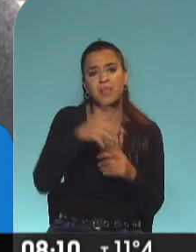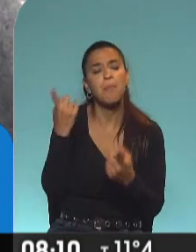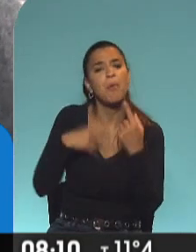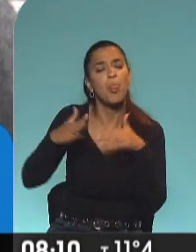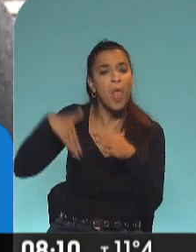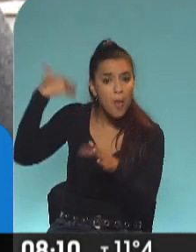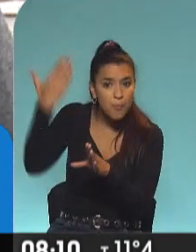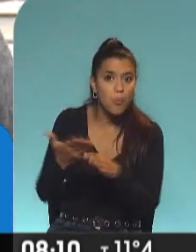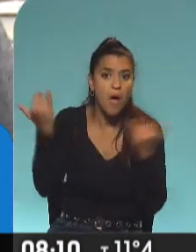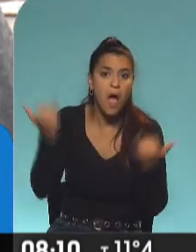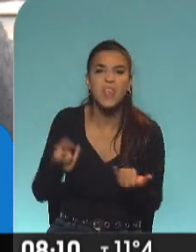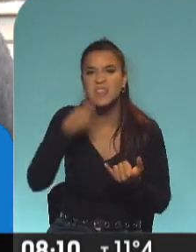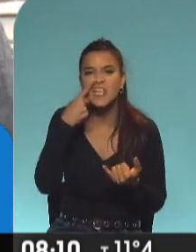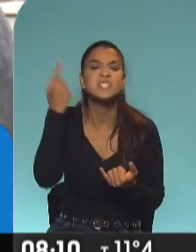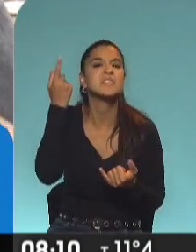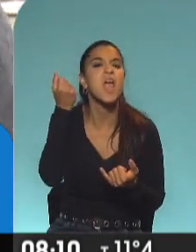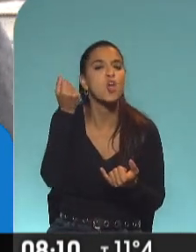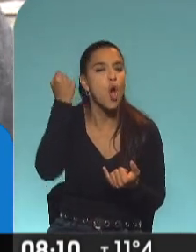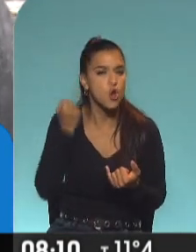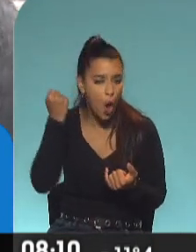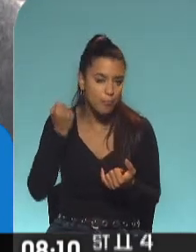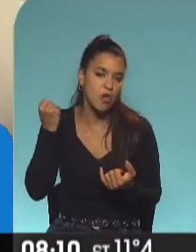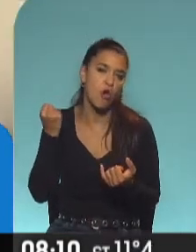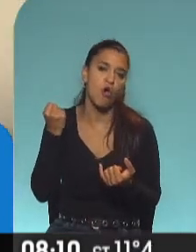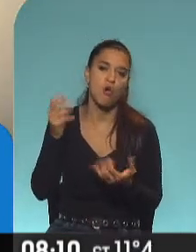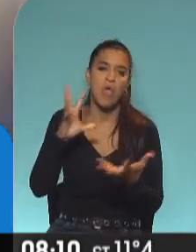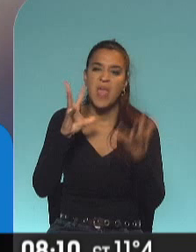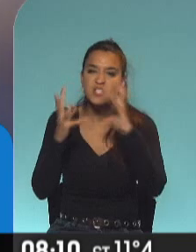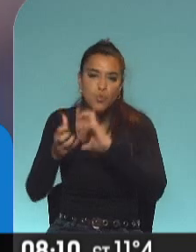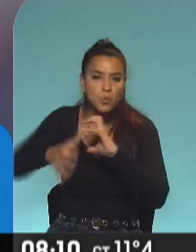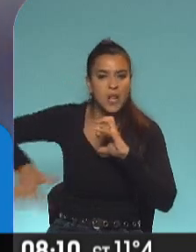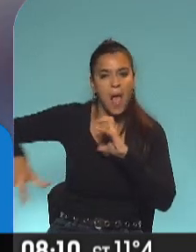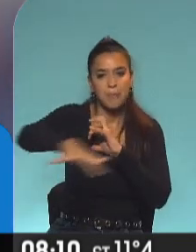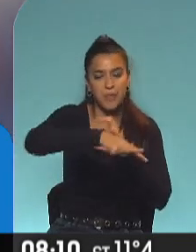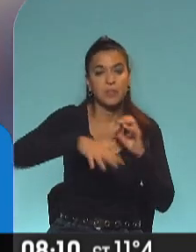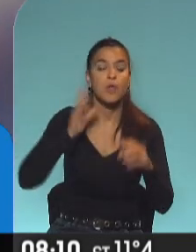después cuando aparecen los intereses económicos concretos que destruyen el medio ambiente, Juntos